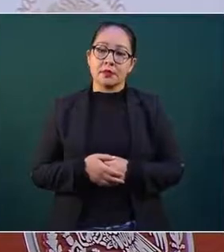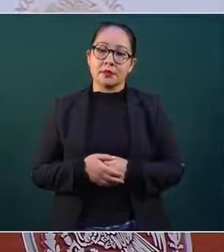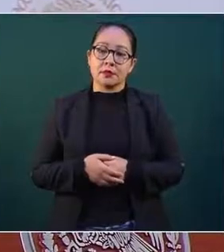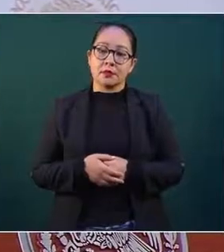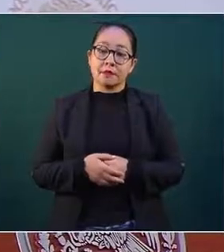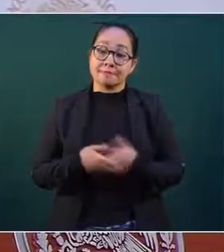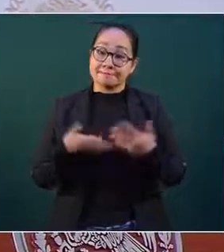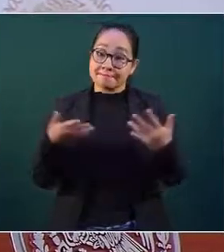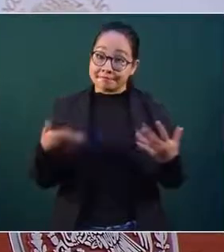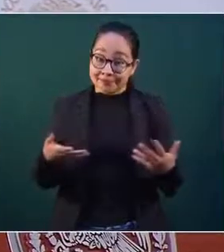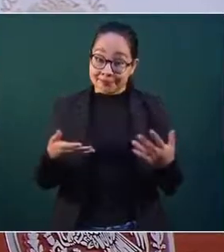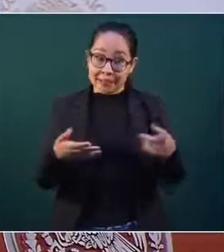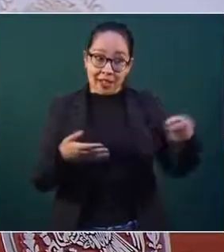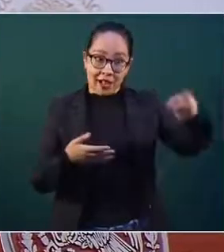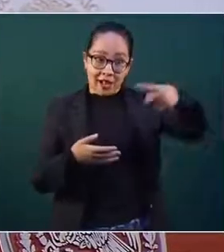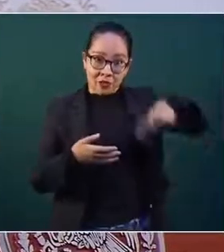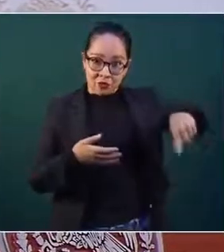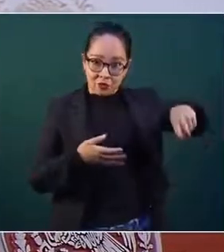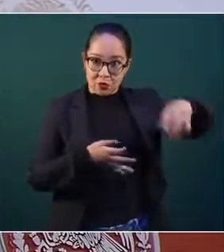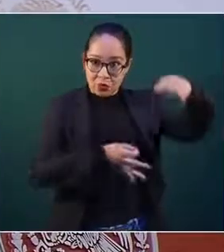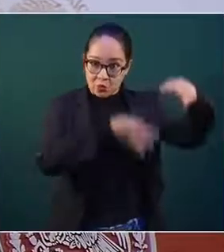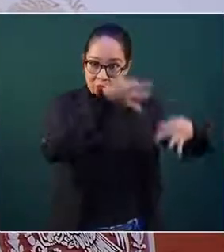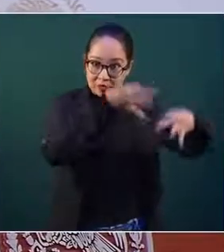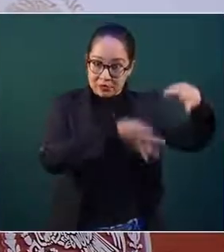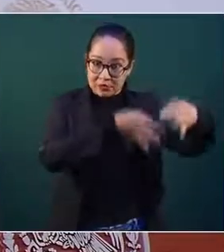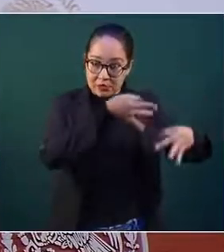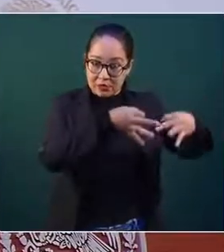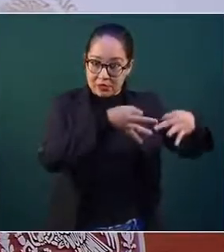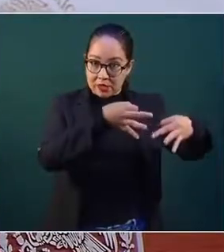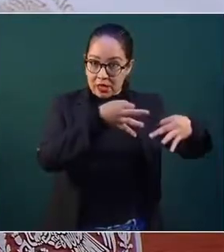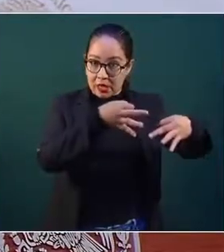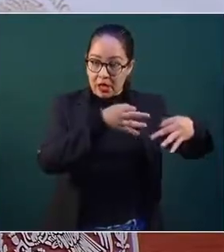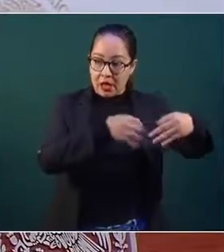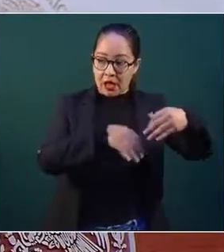el Poder Judicial estaba al servicio del poder económico,